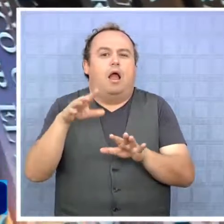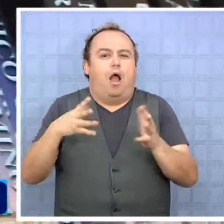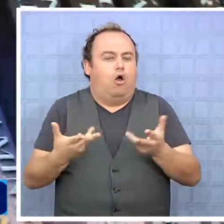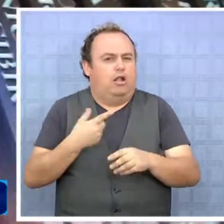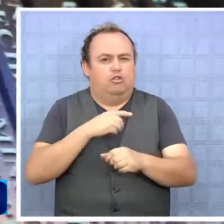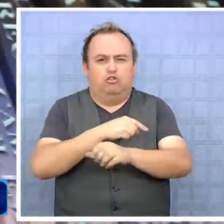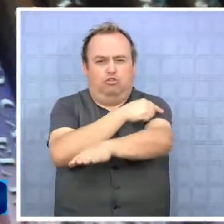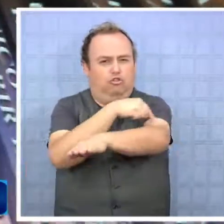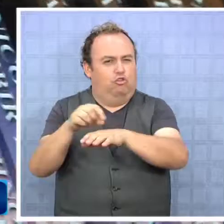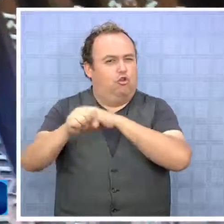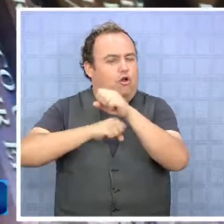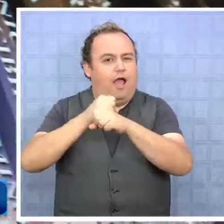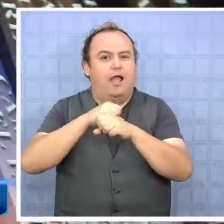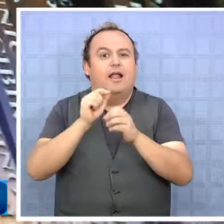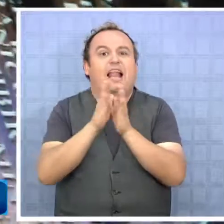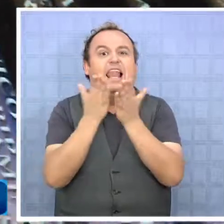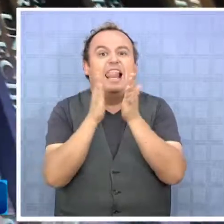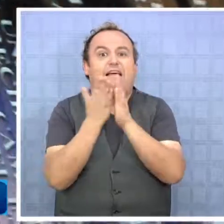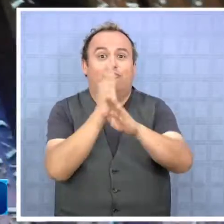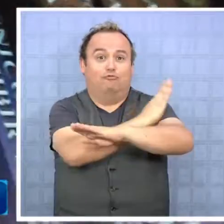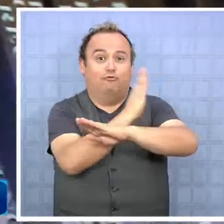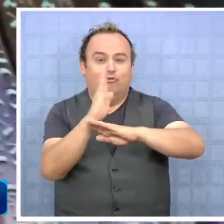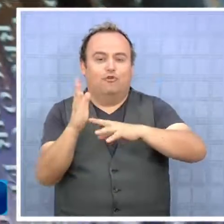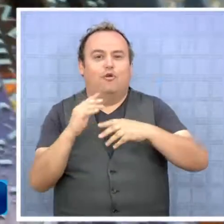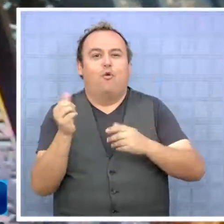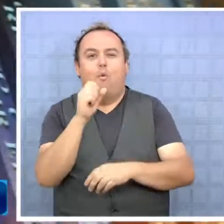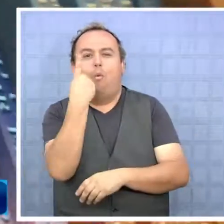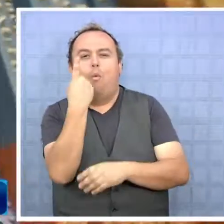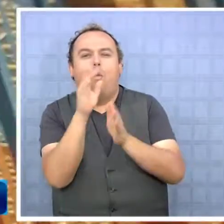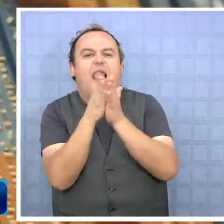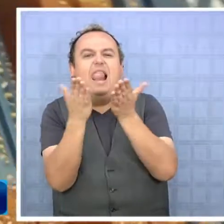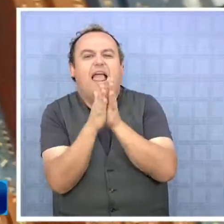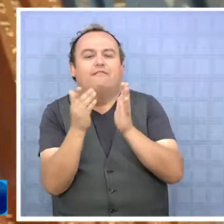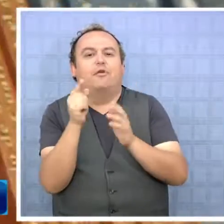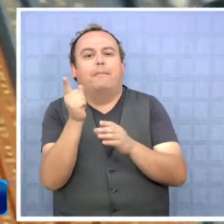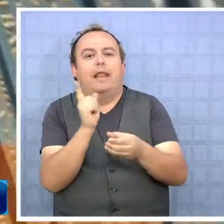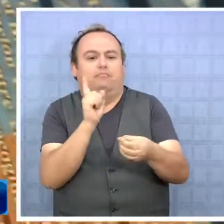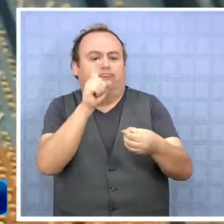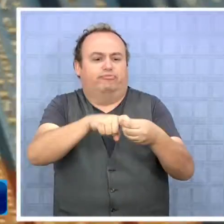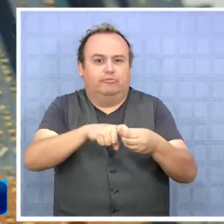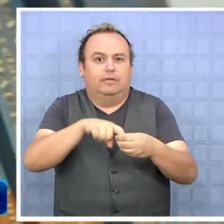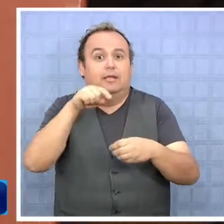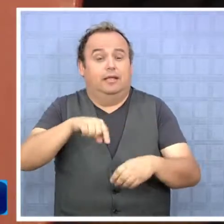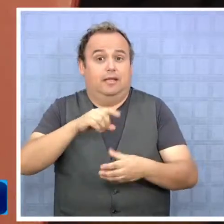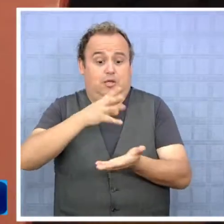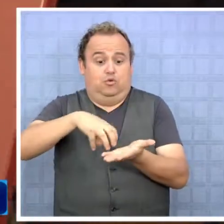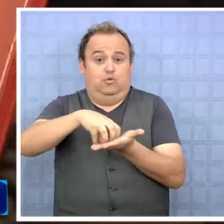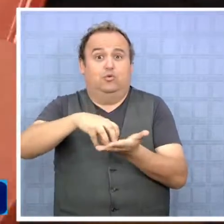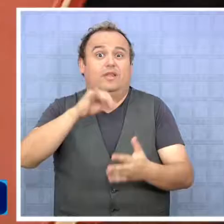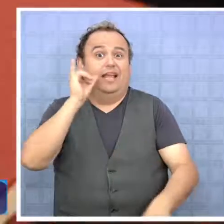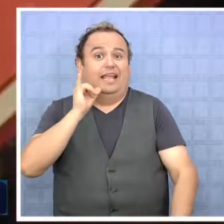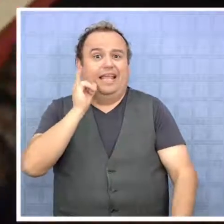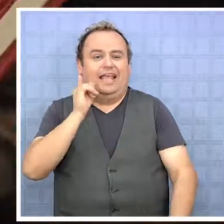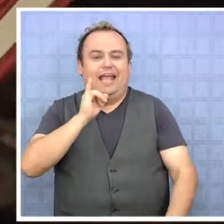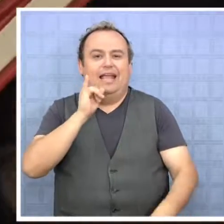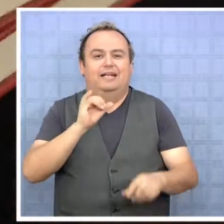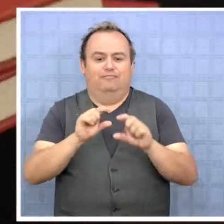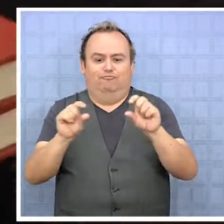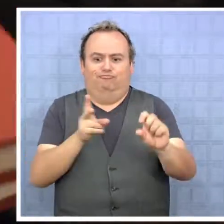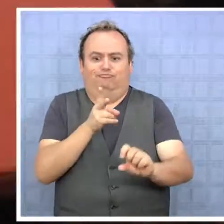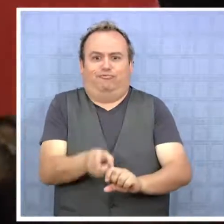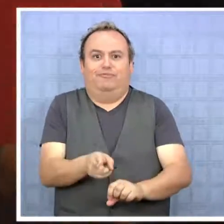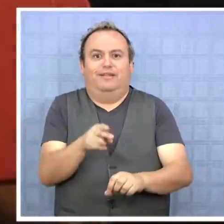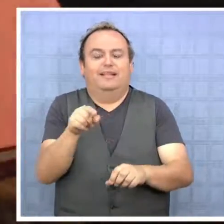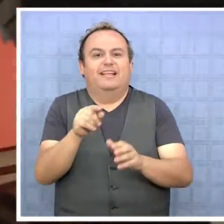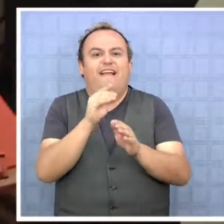nacional de recolección de libros denominada Un Libro para la Reinserción. Iquique fue la ciudad en donde se inauguró este tipo de